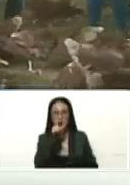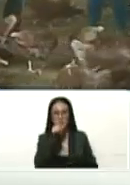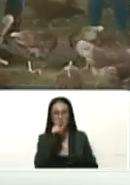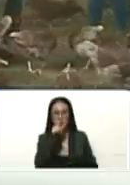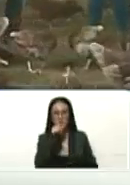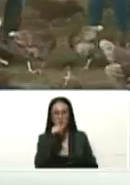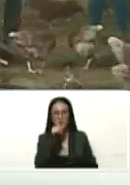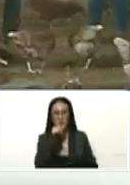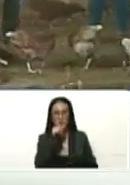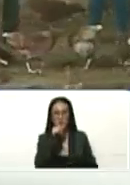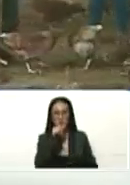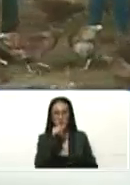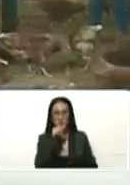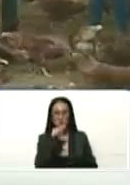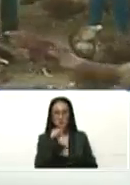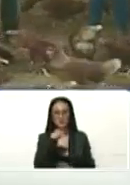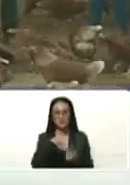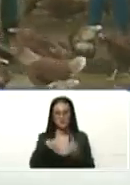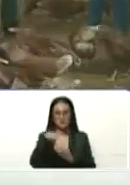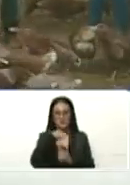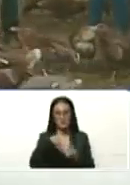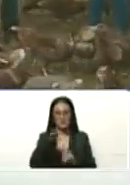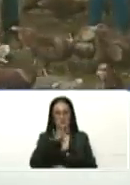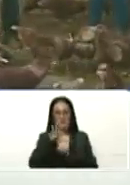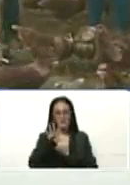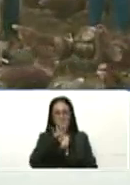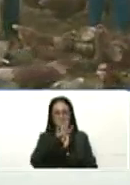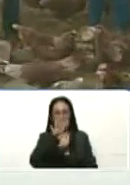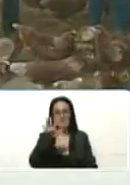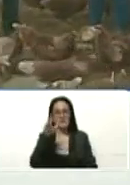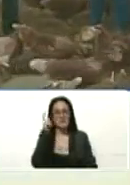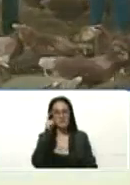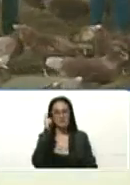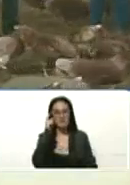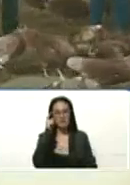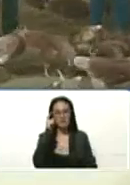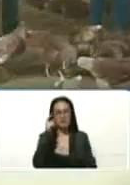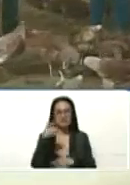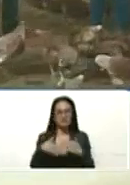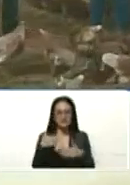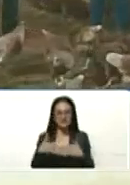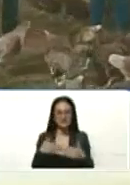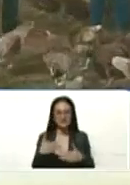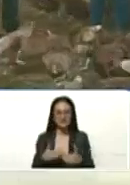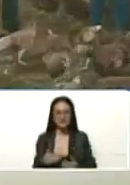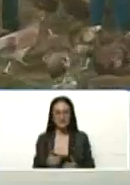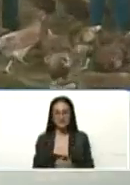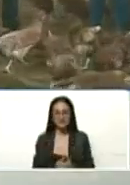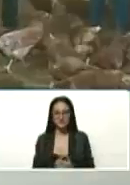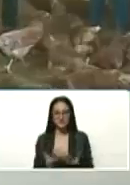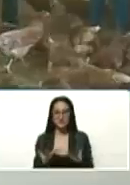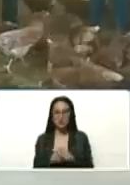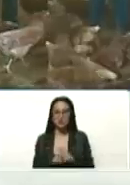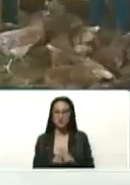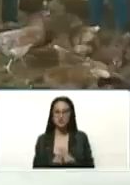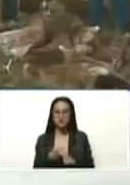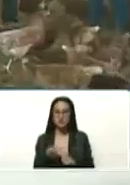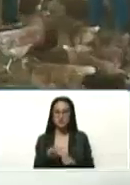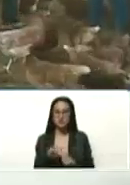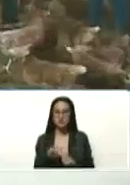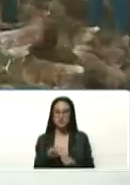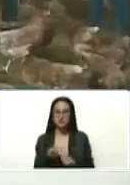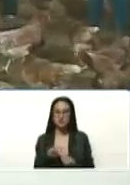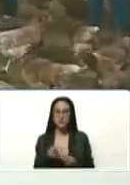engorde, que pasan por un ciclo de 45 días. Allí, bueno, hemos venido haciendo ese levantamiento conjuntamente con, en este caso,